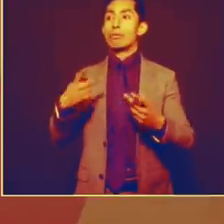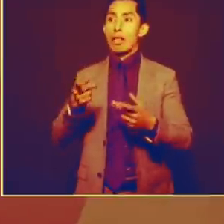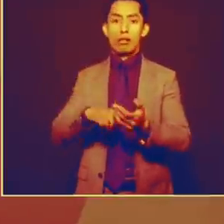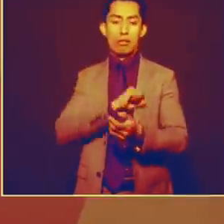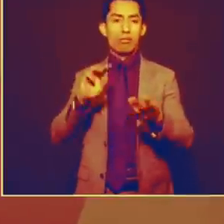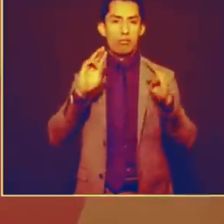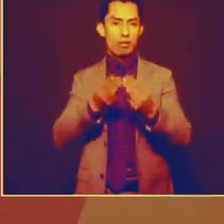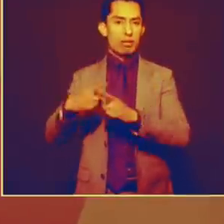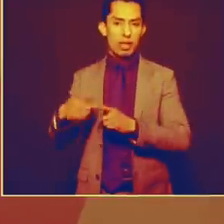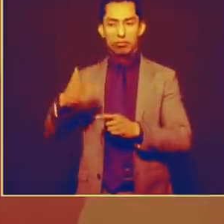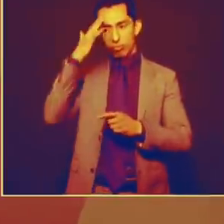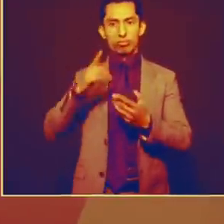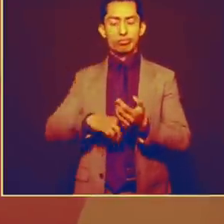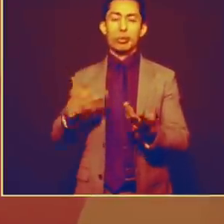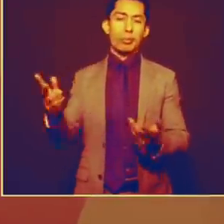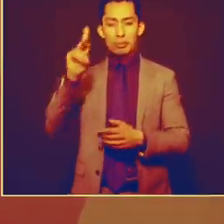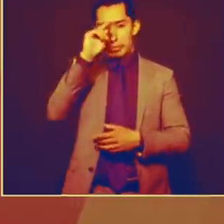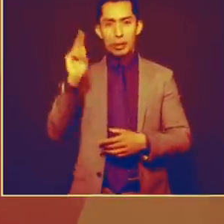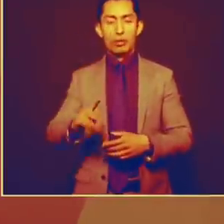Esos